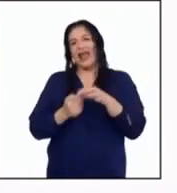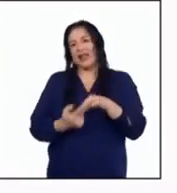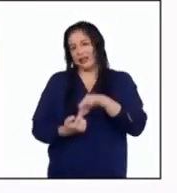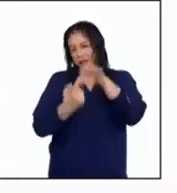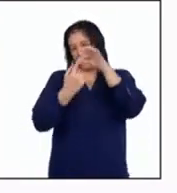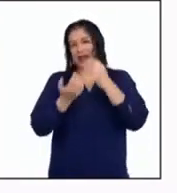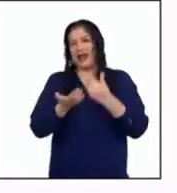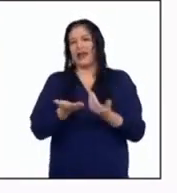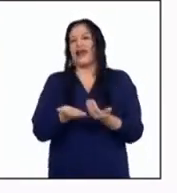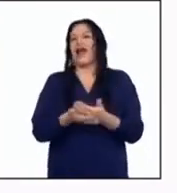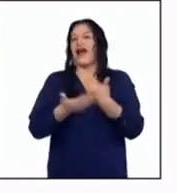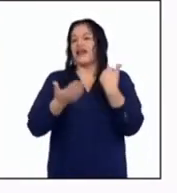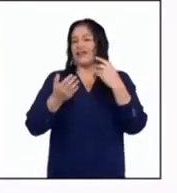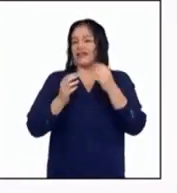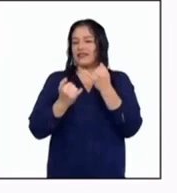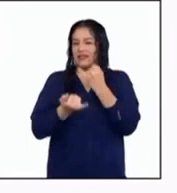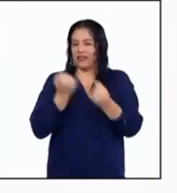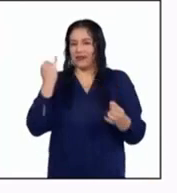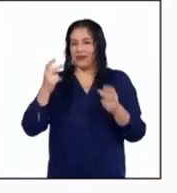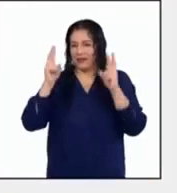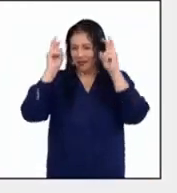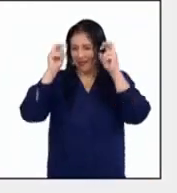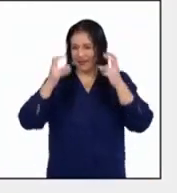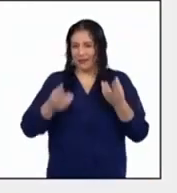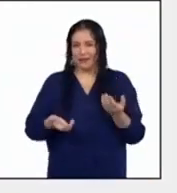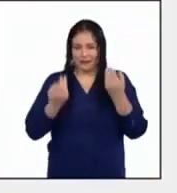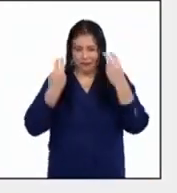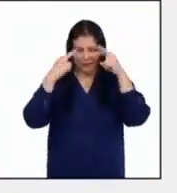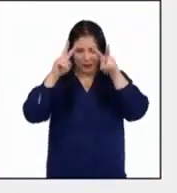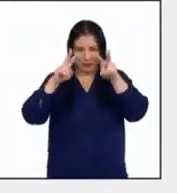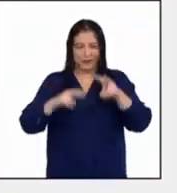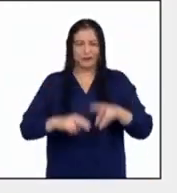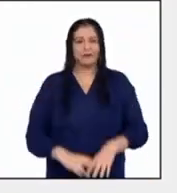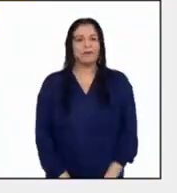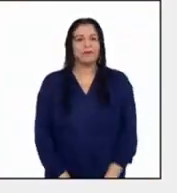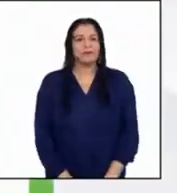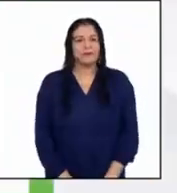antes de cerrar el tema. Vamos con Inés.